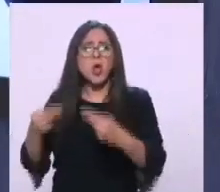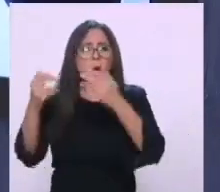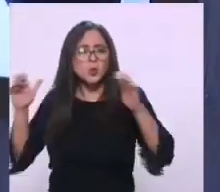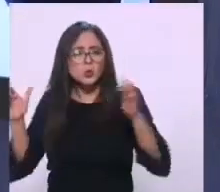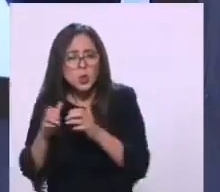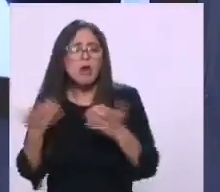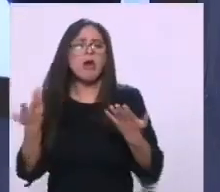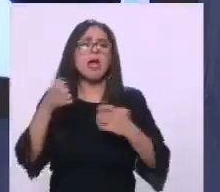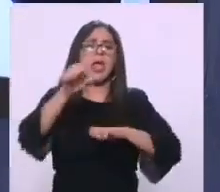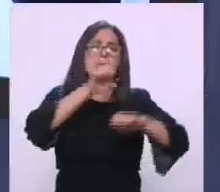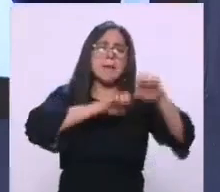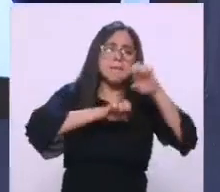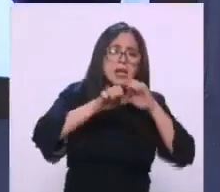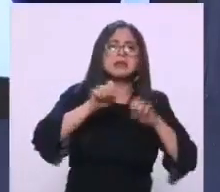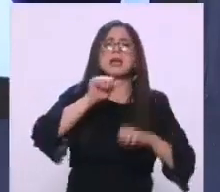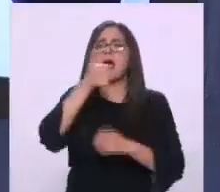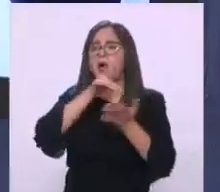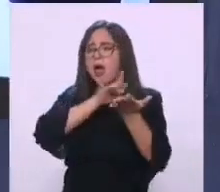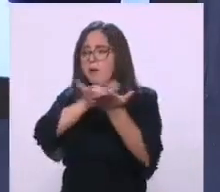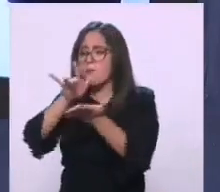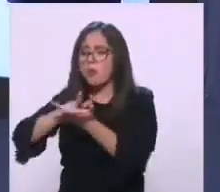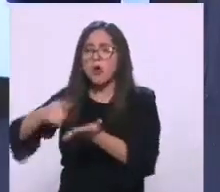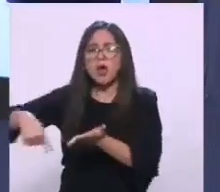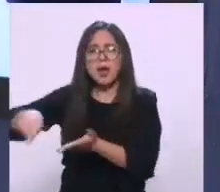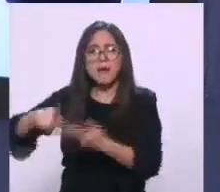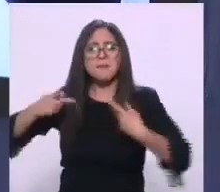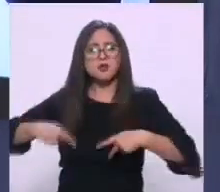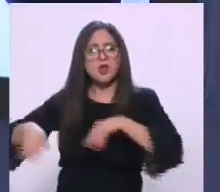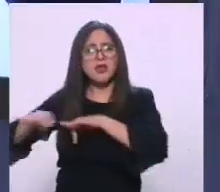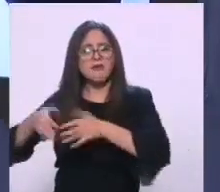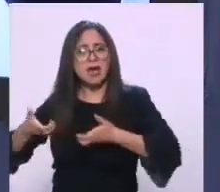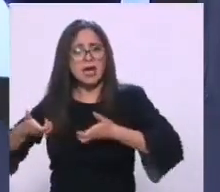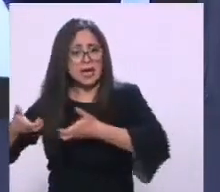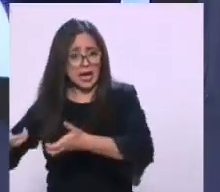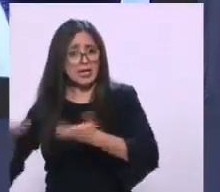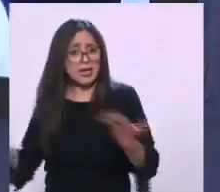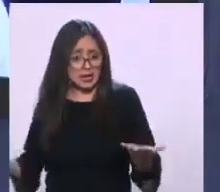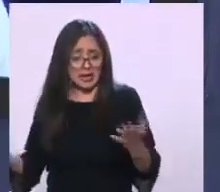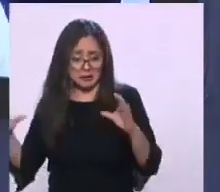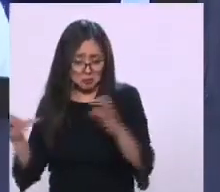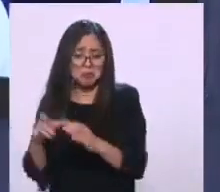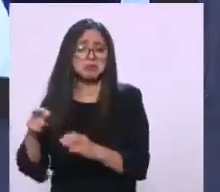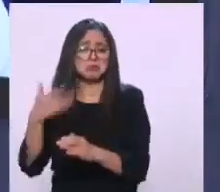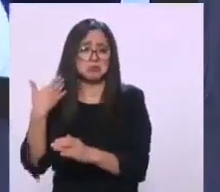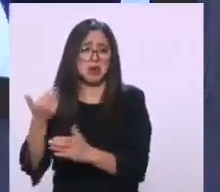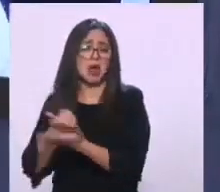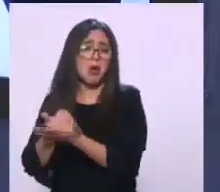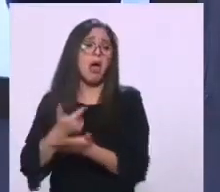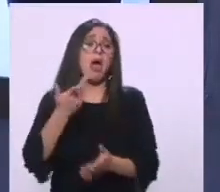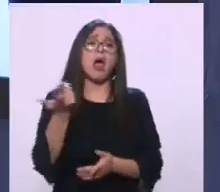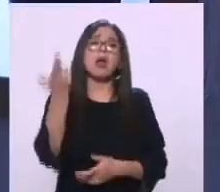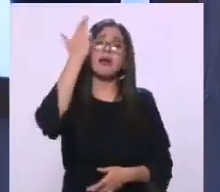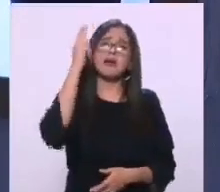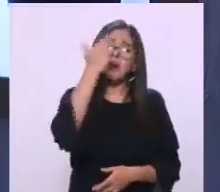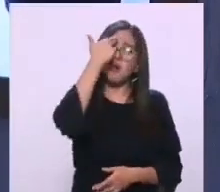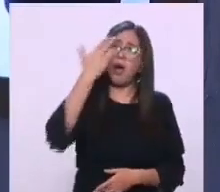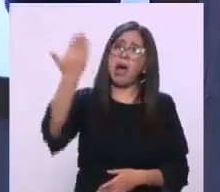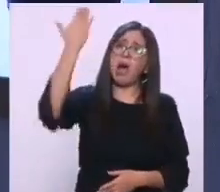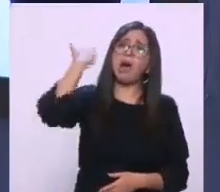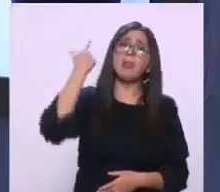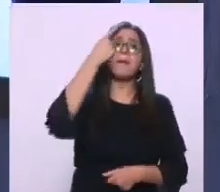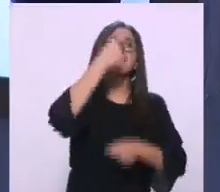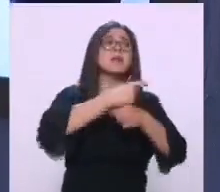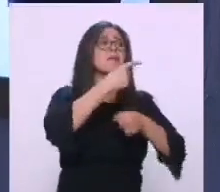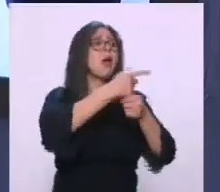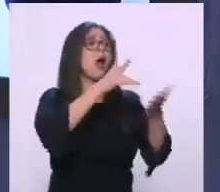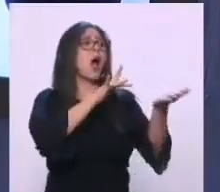sector informal, antes que rescatar a los banqueros que sacaban el dinero y que nosotros seguimos pagando sus excesos y sus